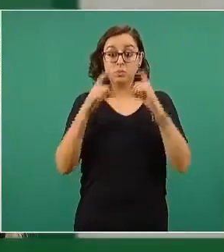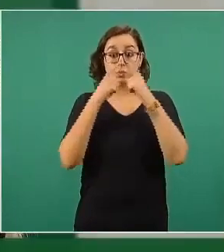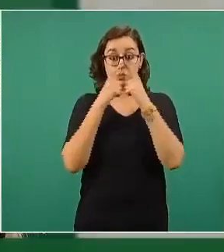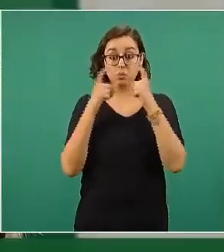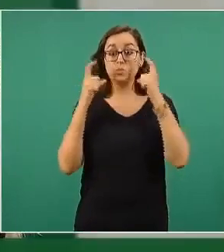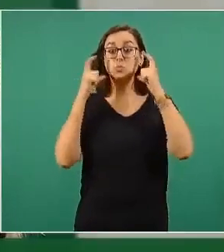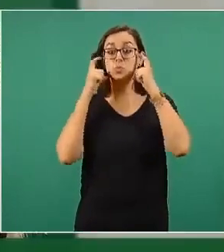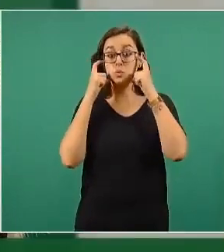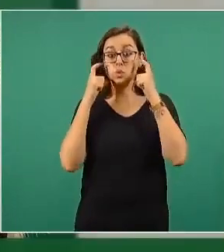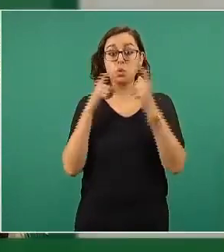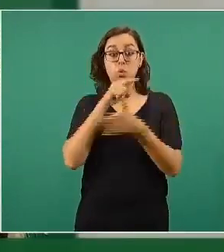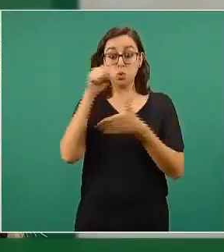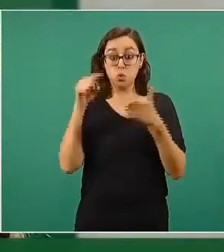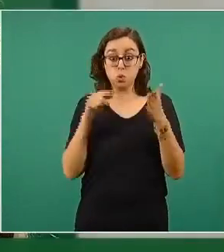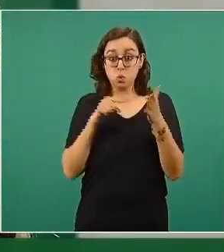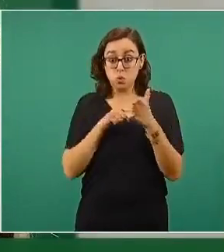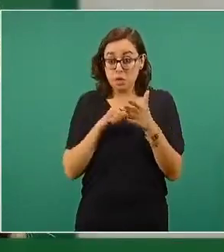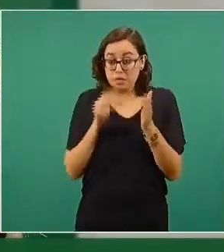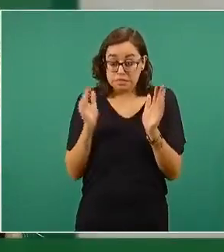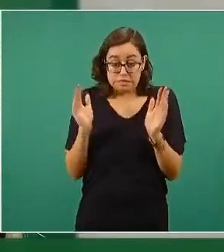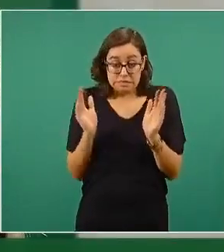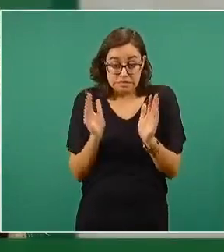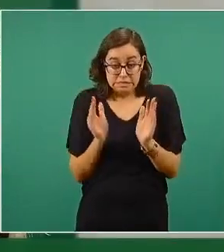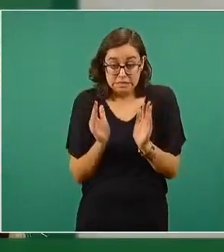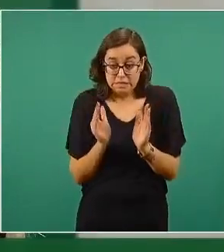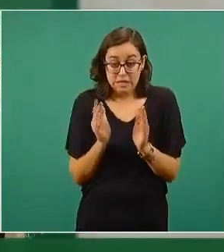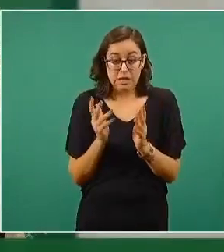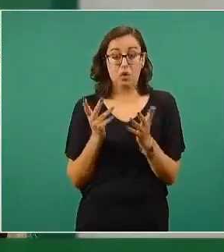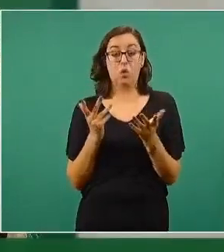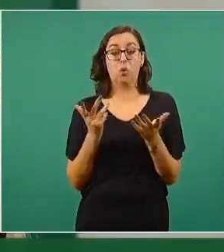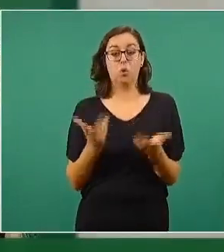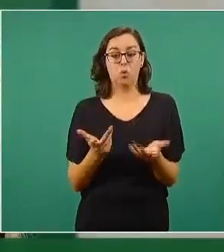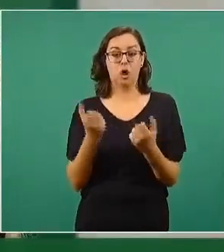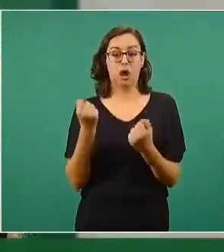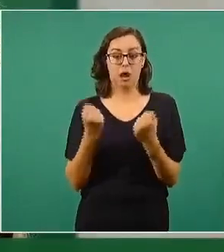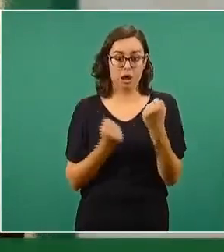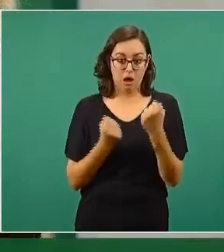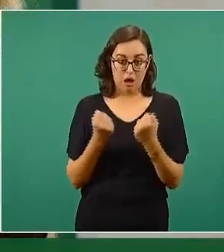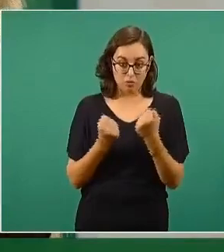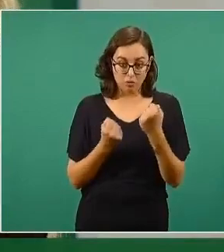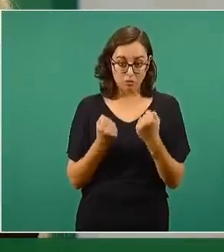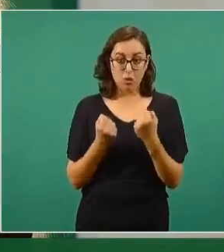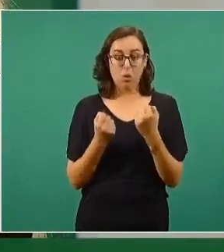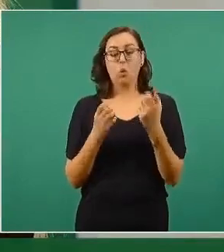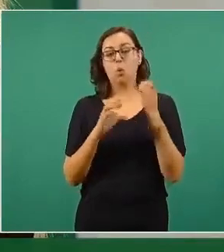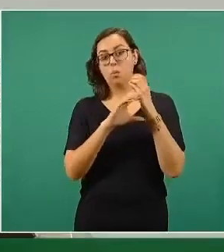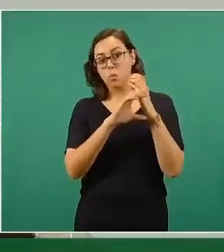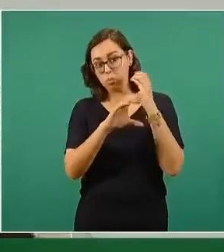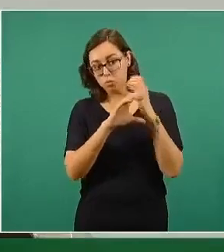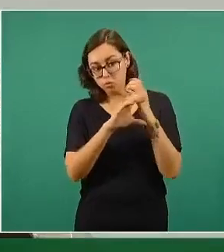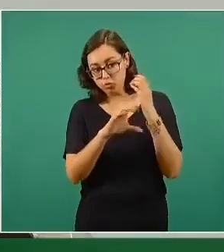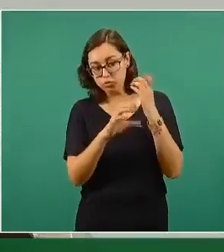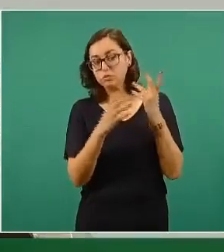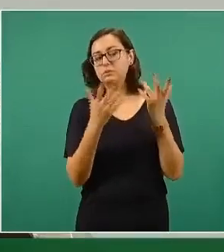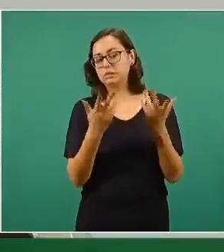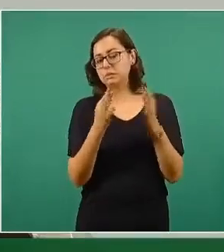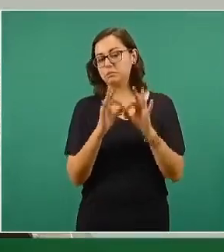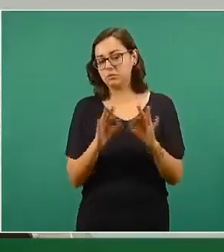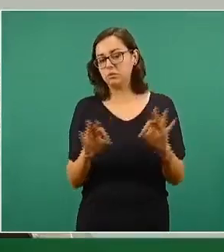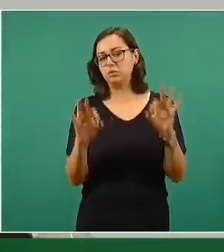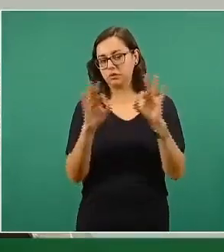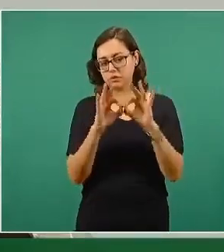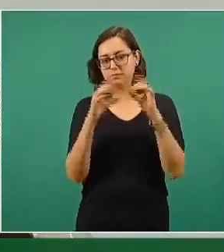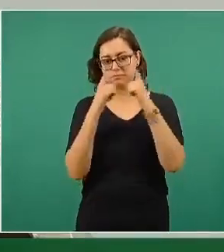todo en espacios públicos reducidos, como lo puede ser un vehículo, en este caso el autobús, pues es una